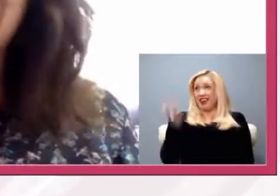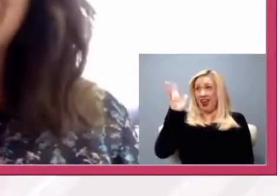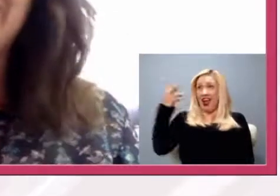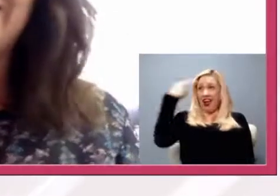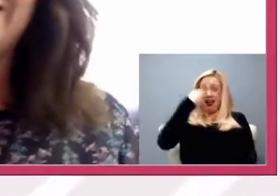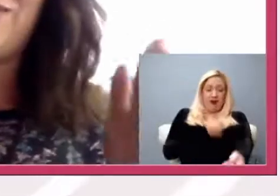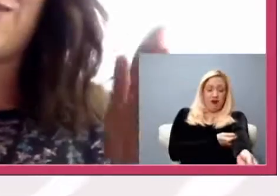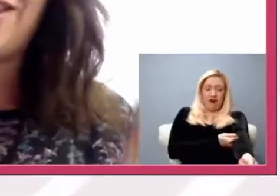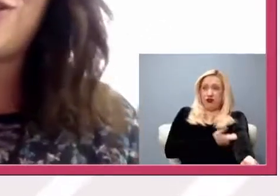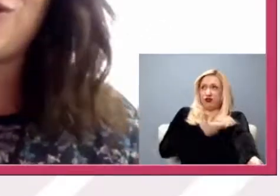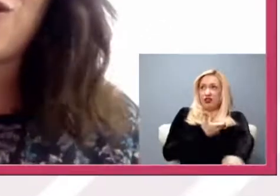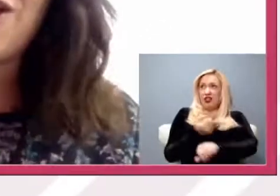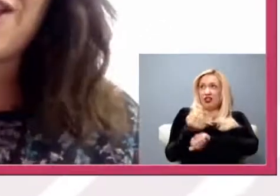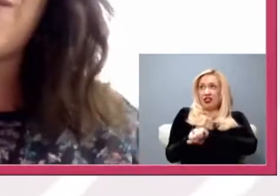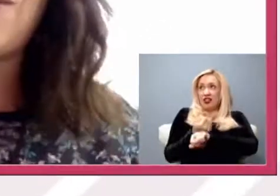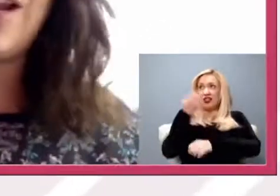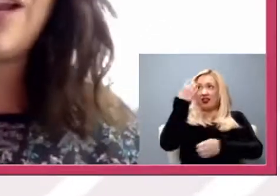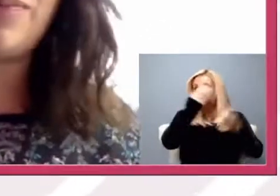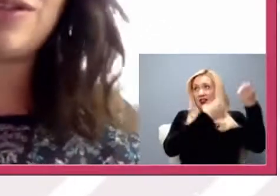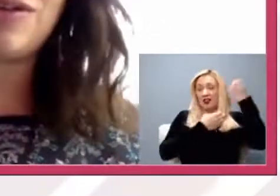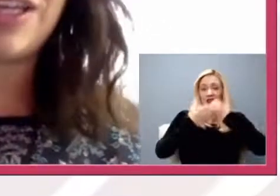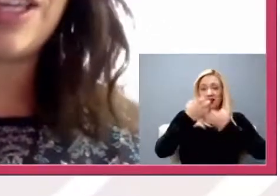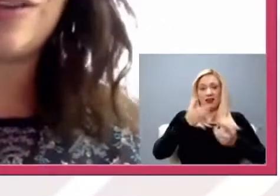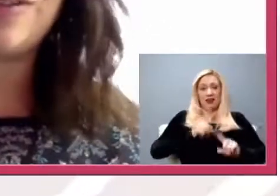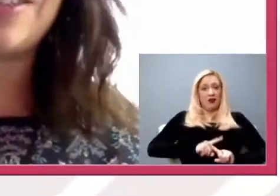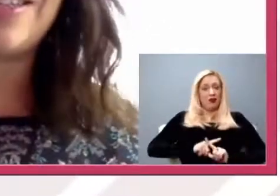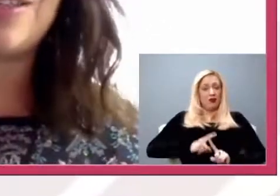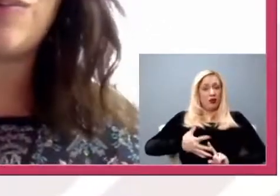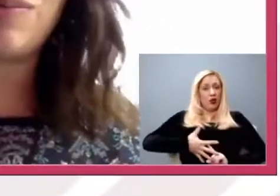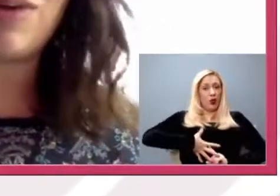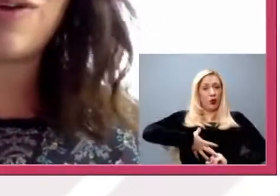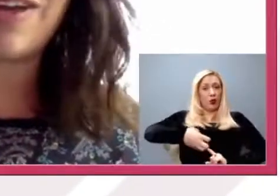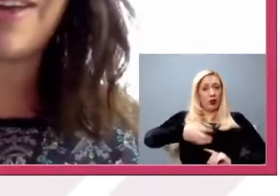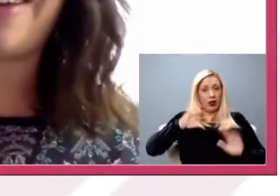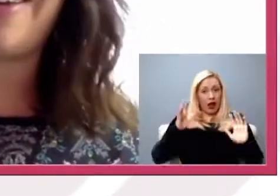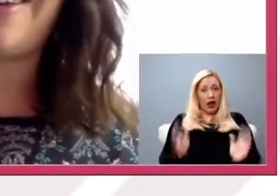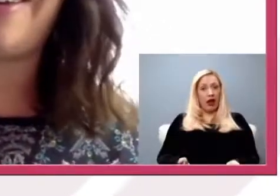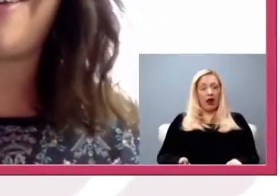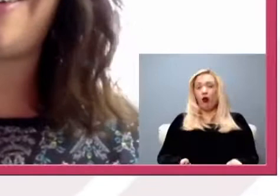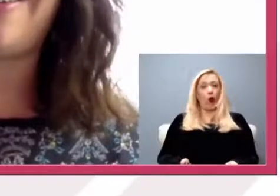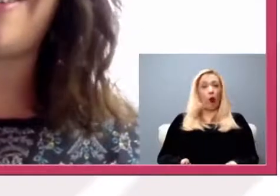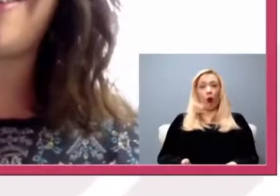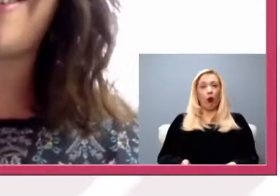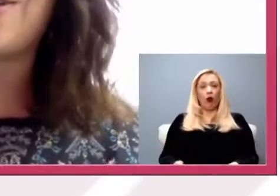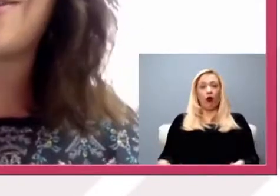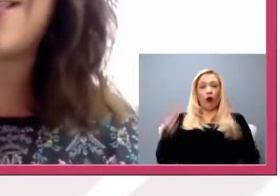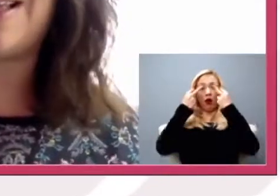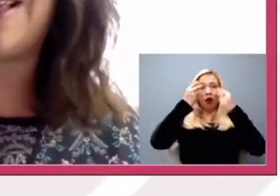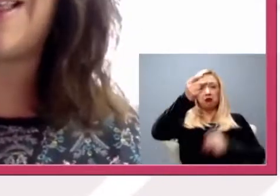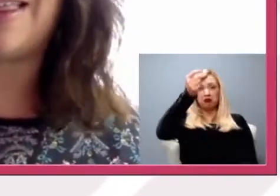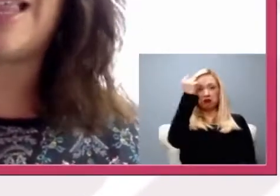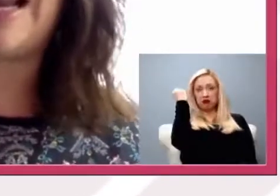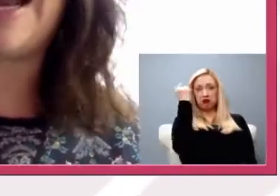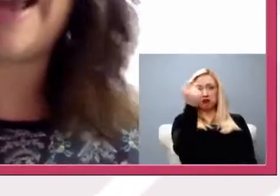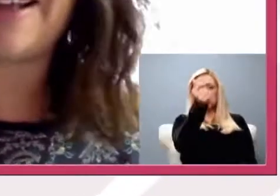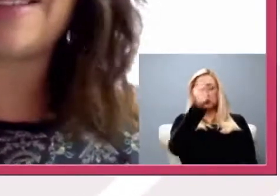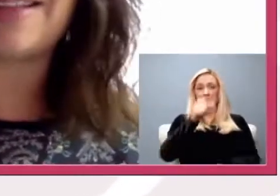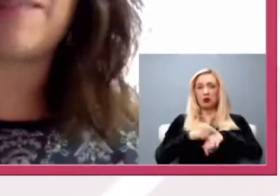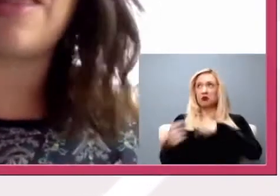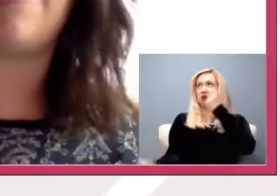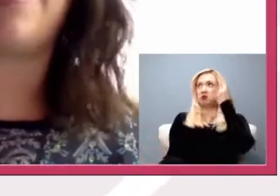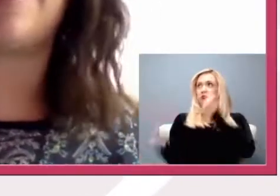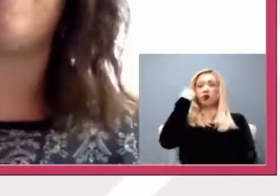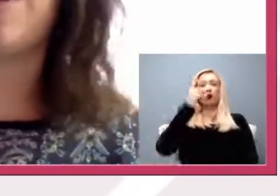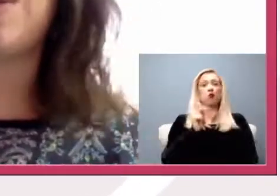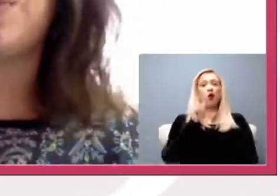es casi de inmediato que ven a la persona y entonces lo primero que se declara es el